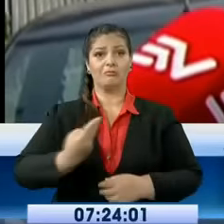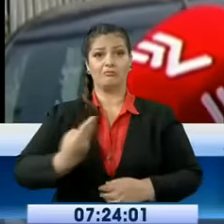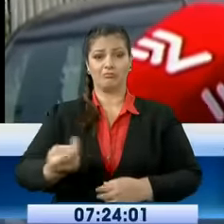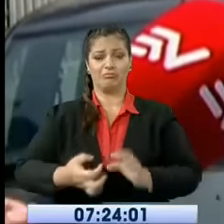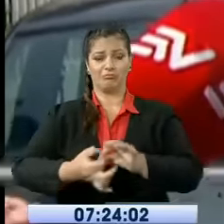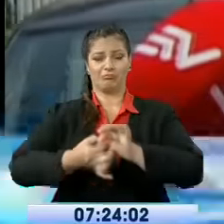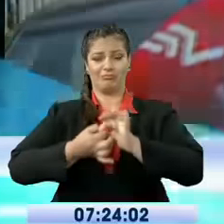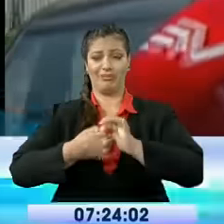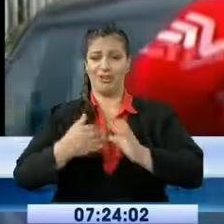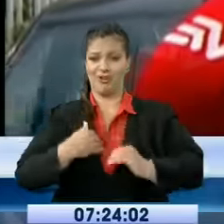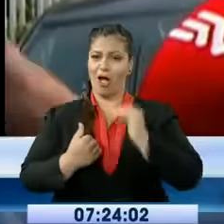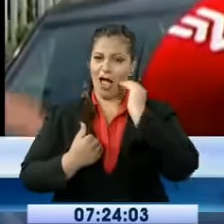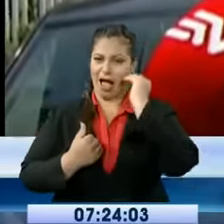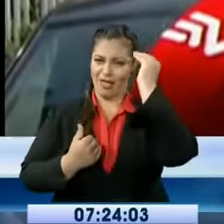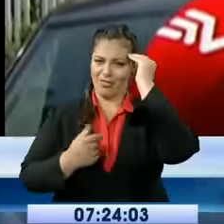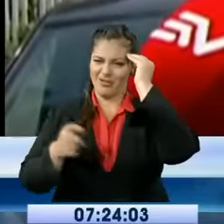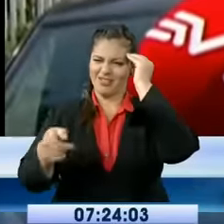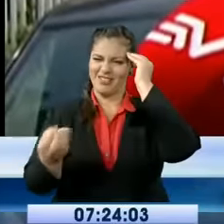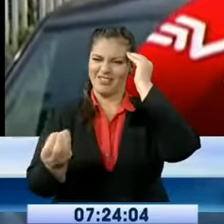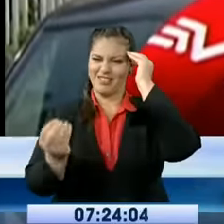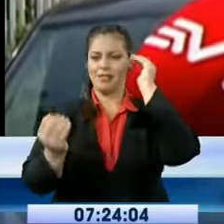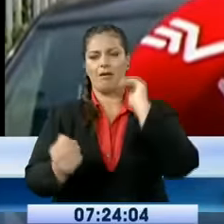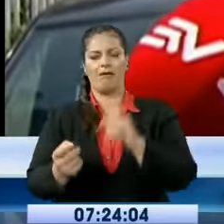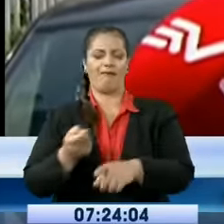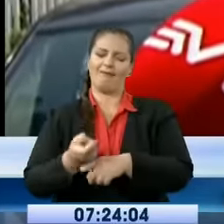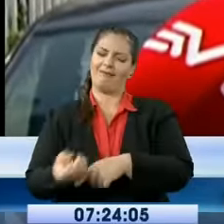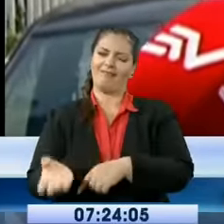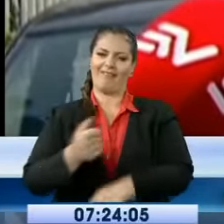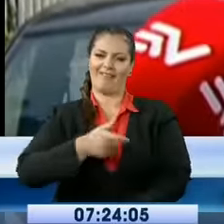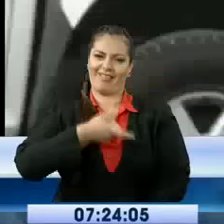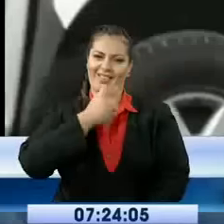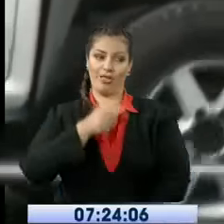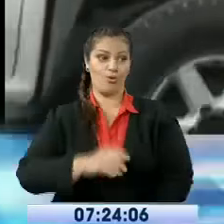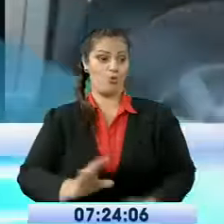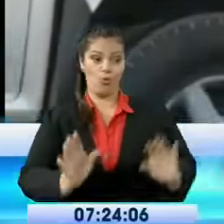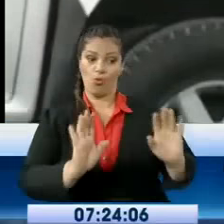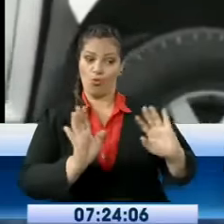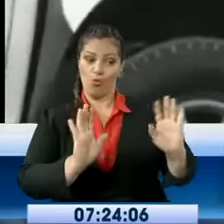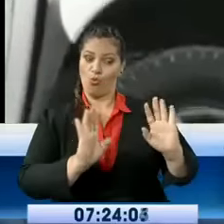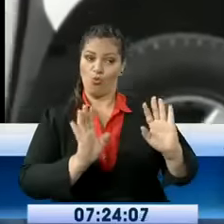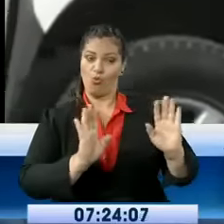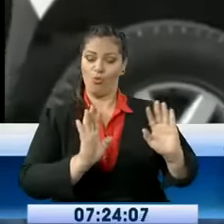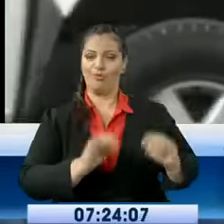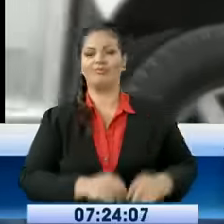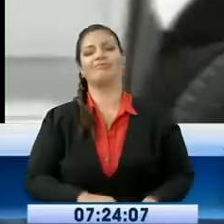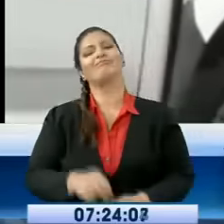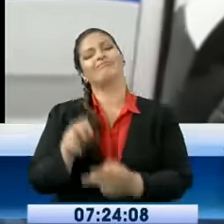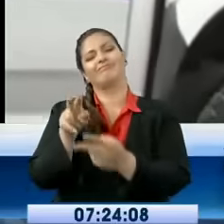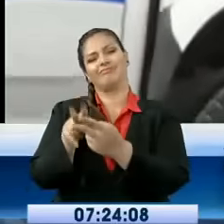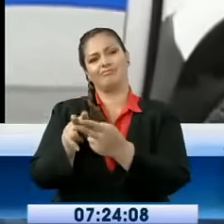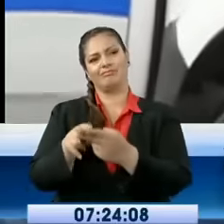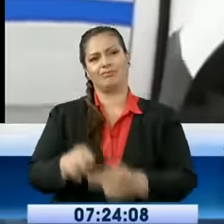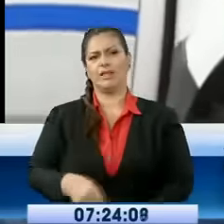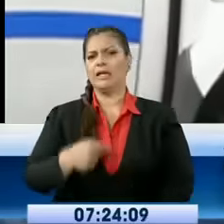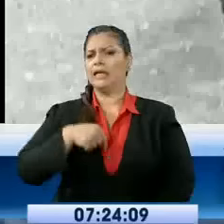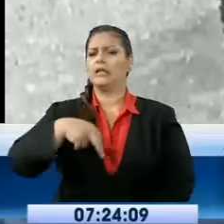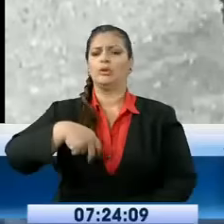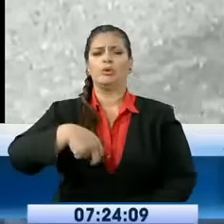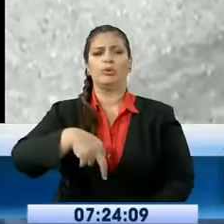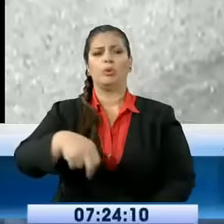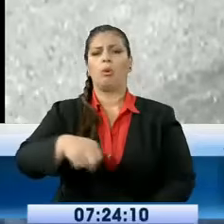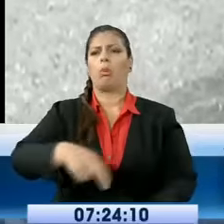mayor que él, y decía, tomémonos un trago, pero él no, me dice, yo no. Pero uno camina por aquí, imagínate, esto está aquí desolado, pero